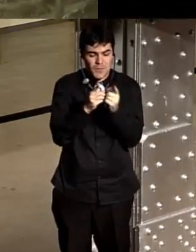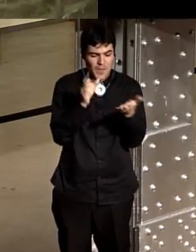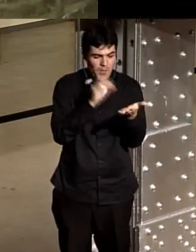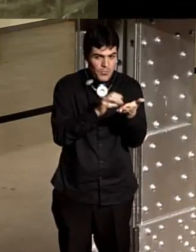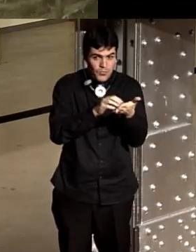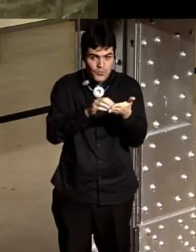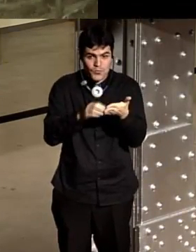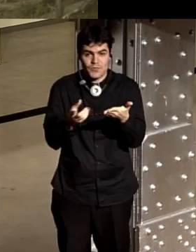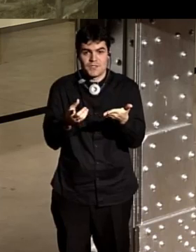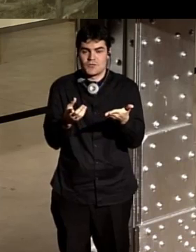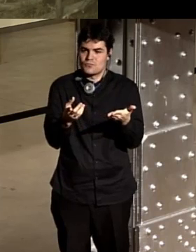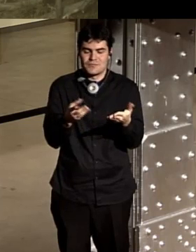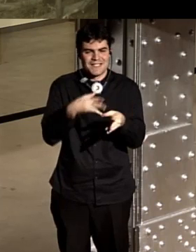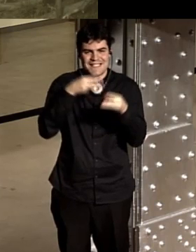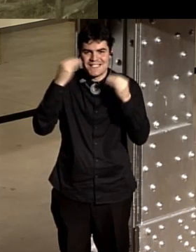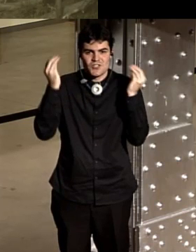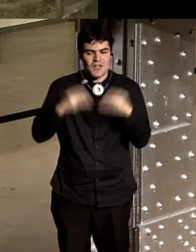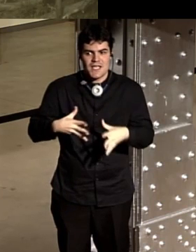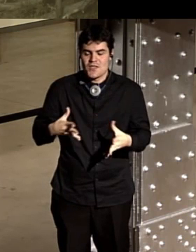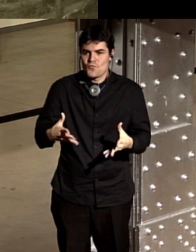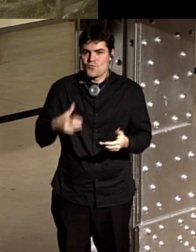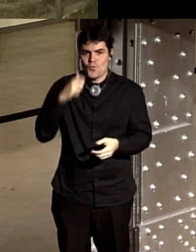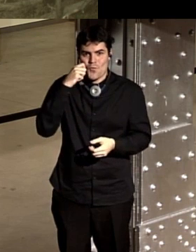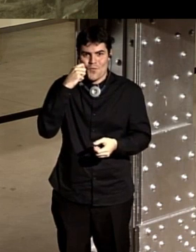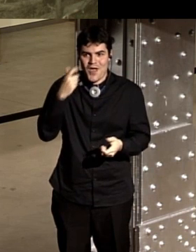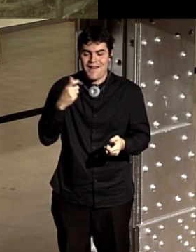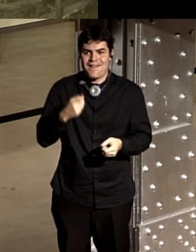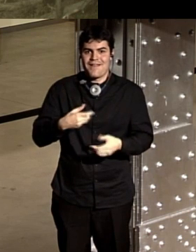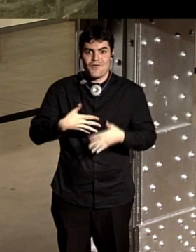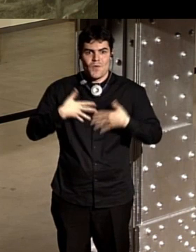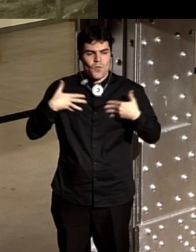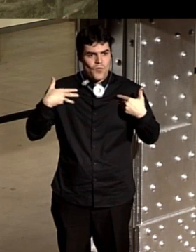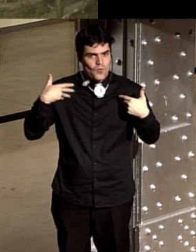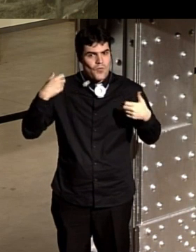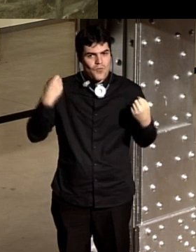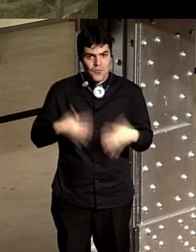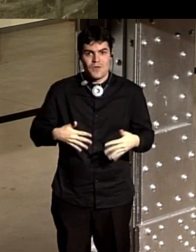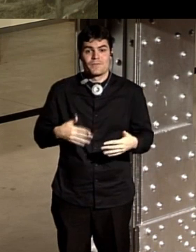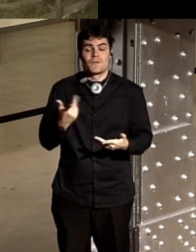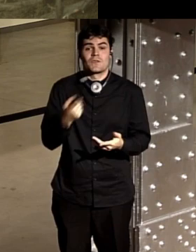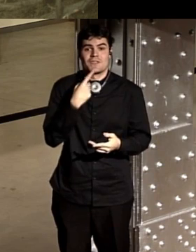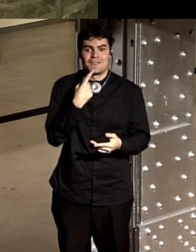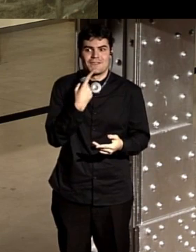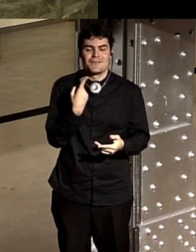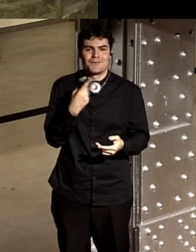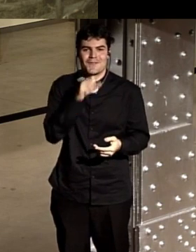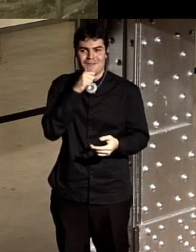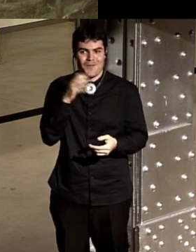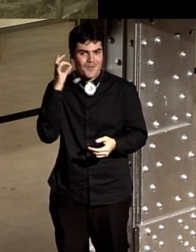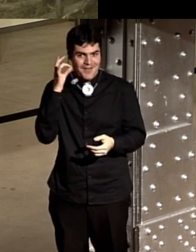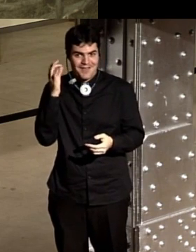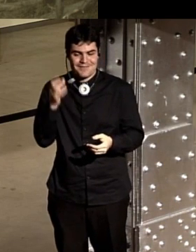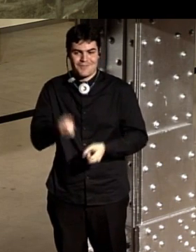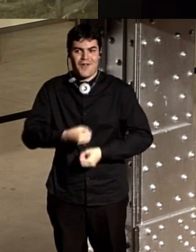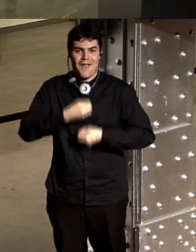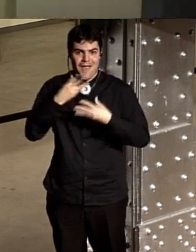historias terriblemente humanas. Y tú además desconfías de tu abuela cuando te dice que te voy a contar una historia, cuando tienes tu historia en México para